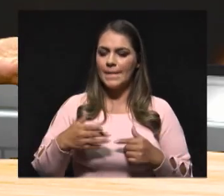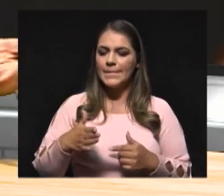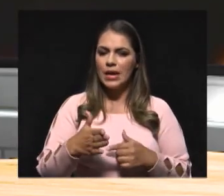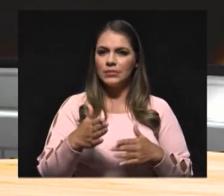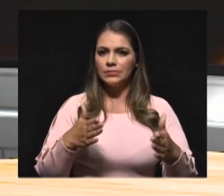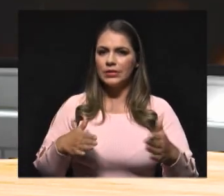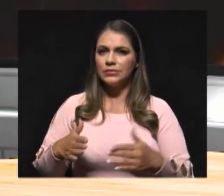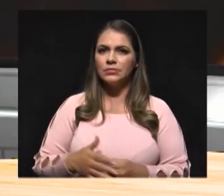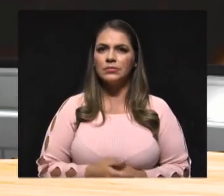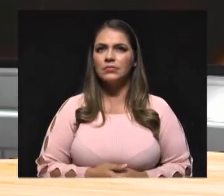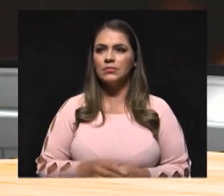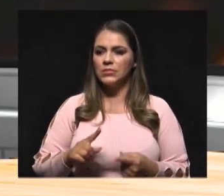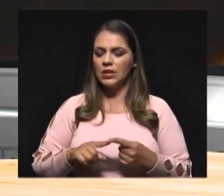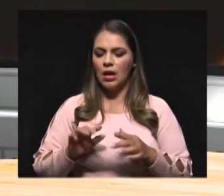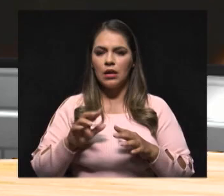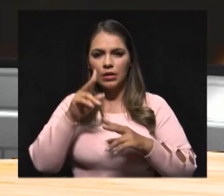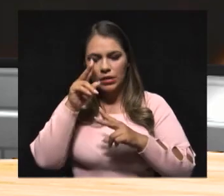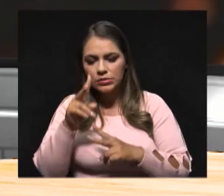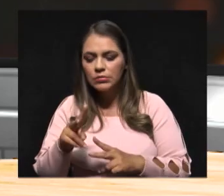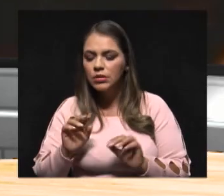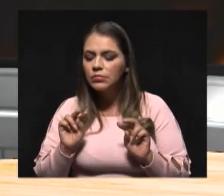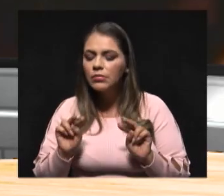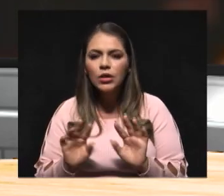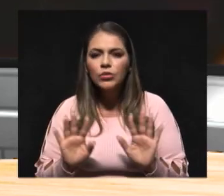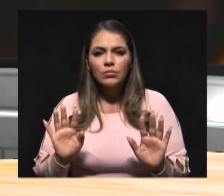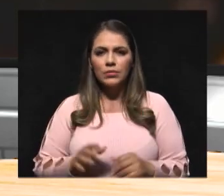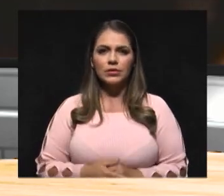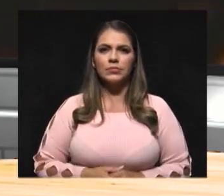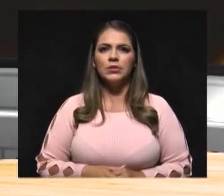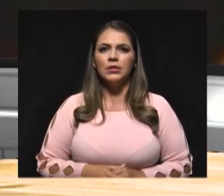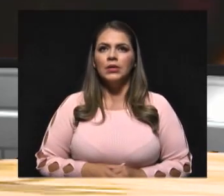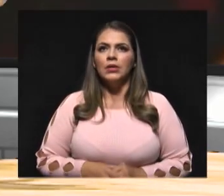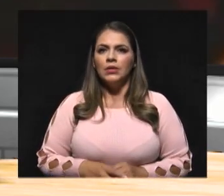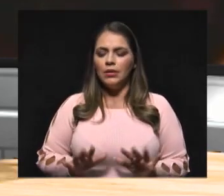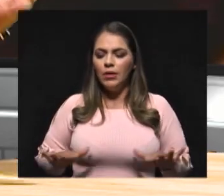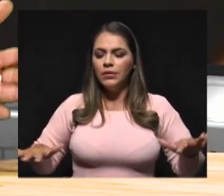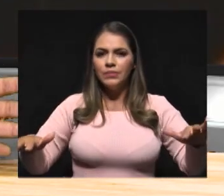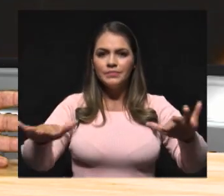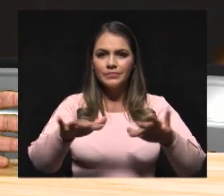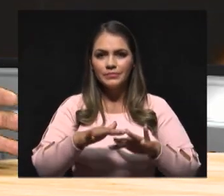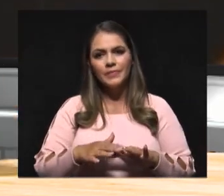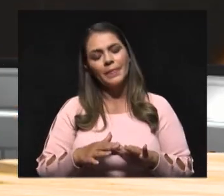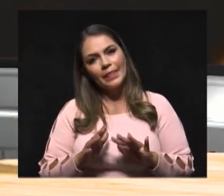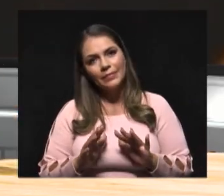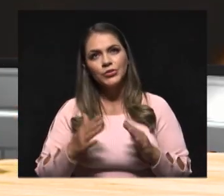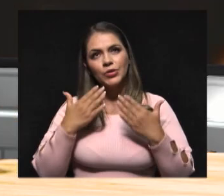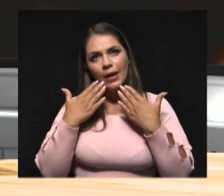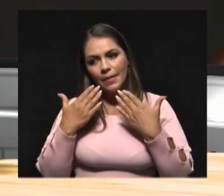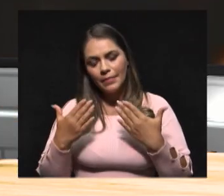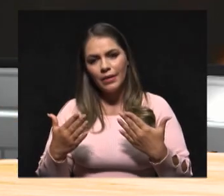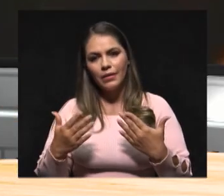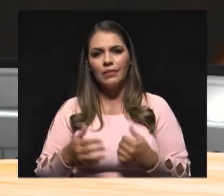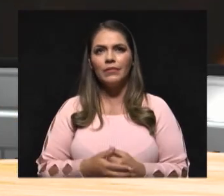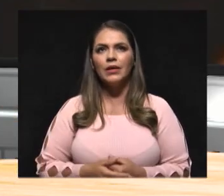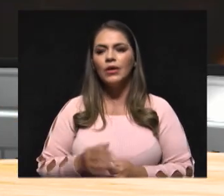que la gente los llegue a invadir a asustar a dañar entonces también nos encargamos de revisar amablemente sin que usted se sienta vigilado